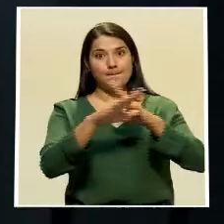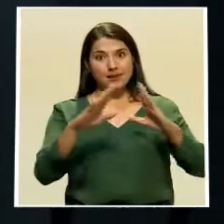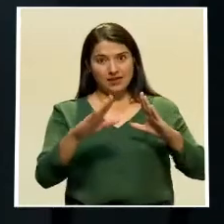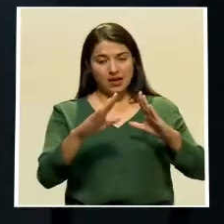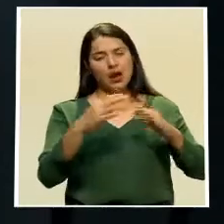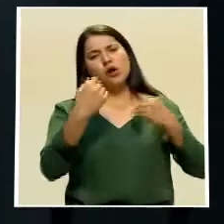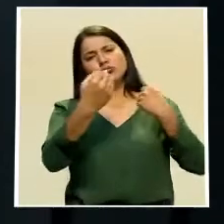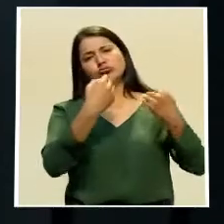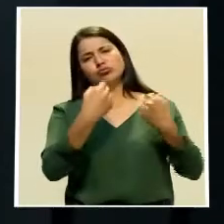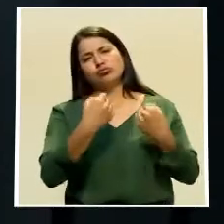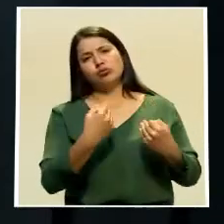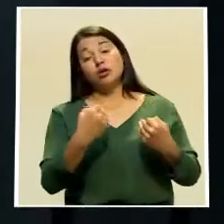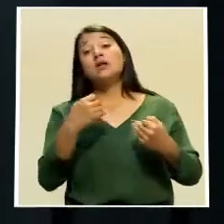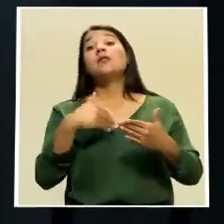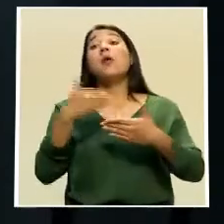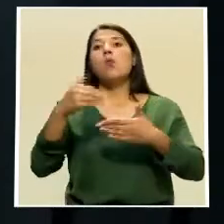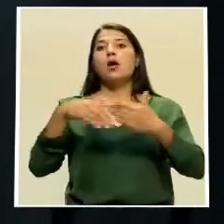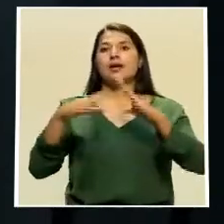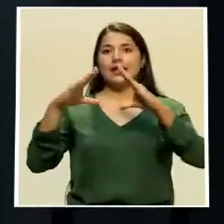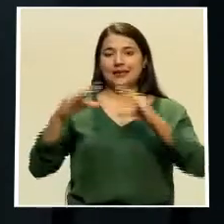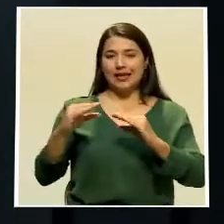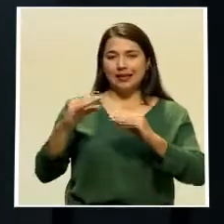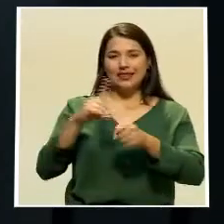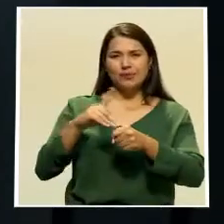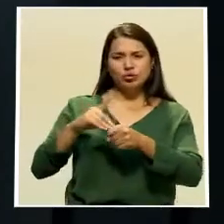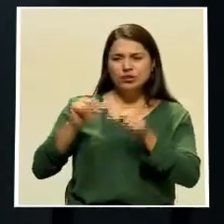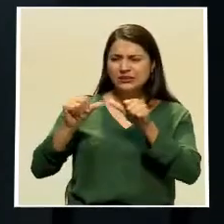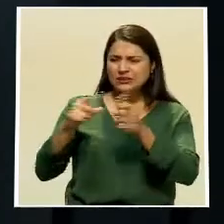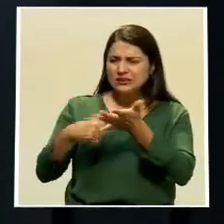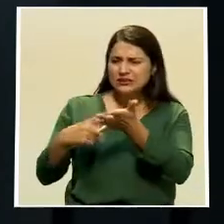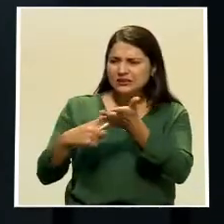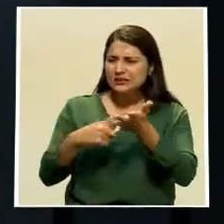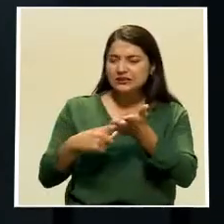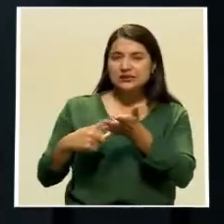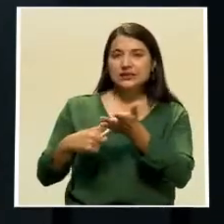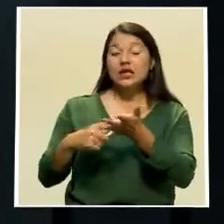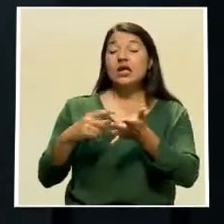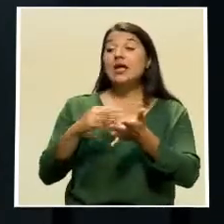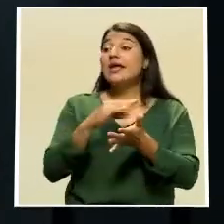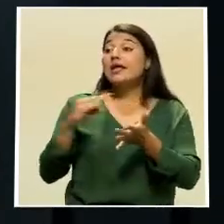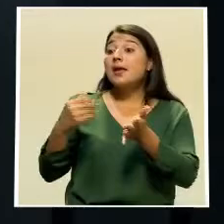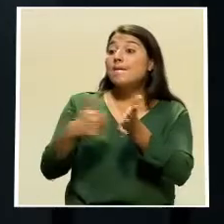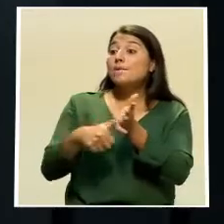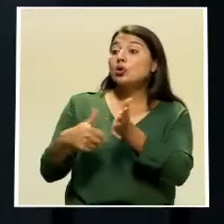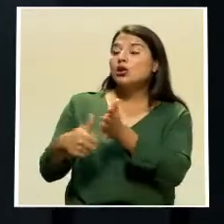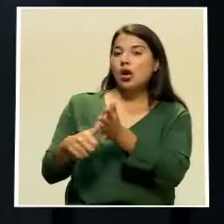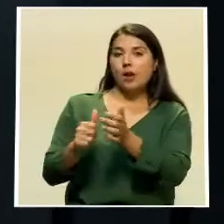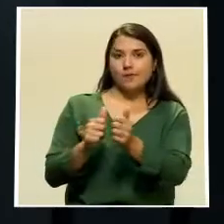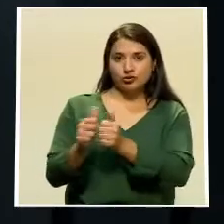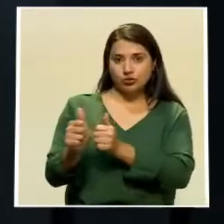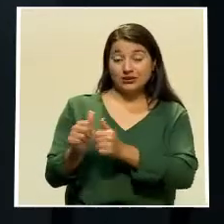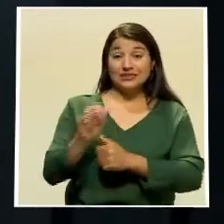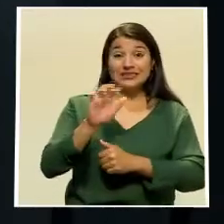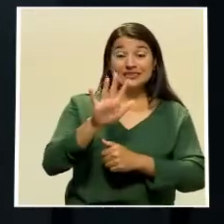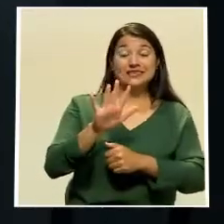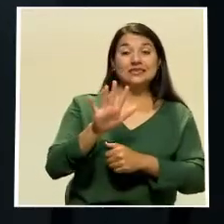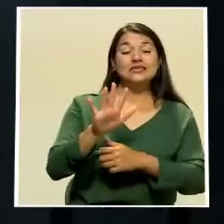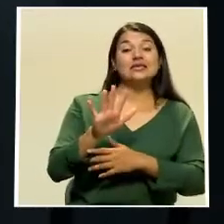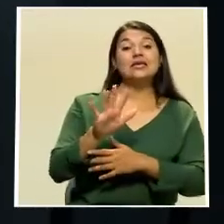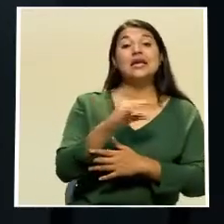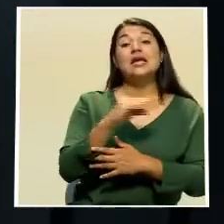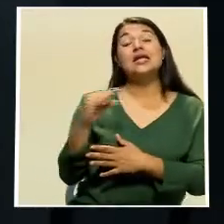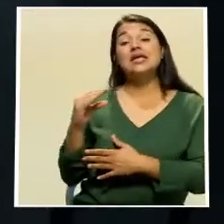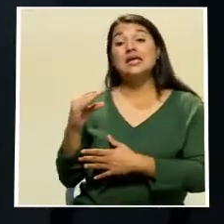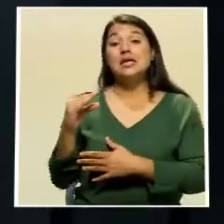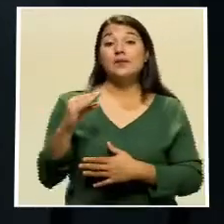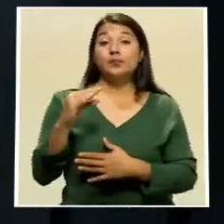los diputados continuaron con la discusión del informe de mayoría que fue presentado por 5 diputados y que